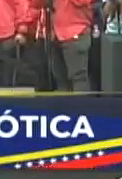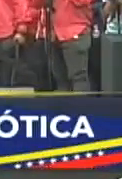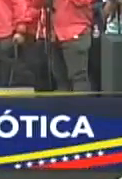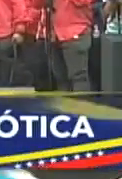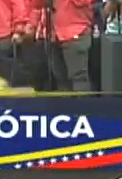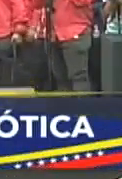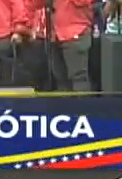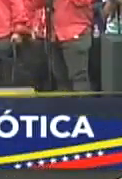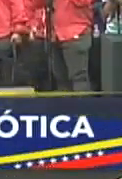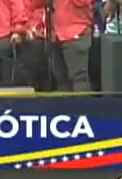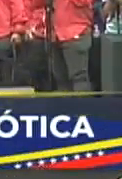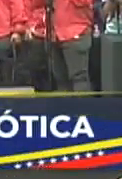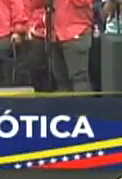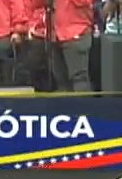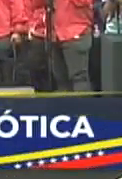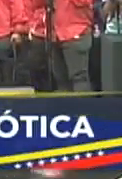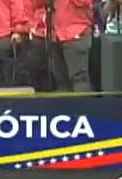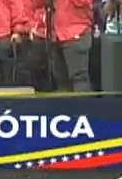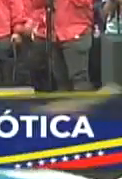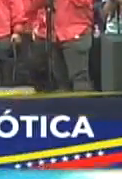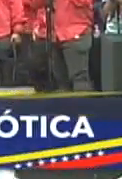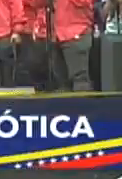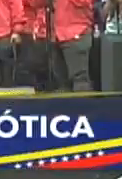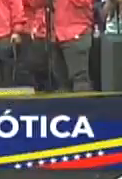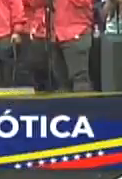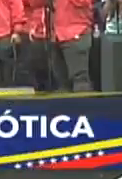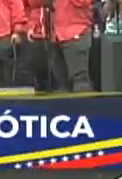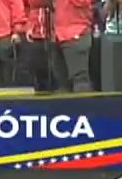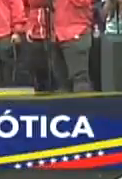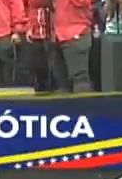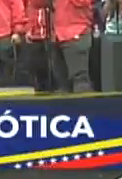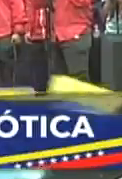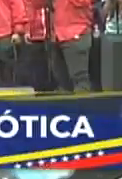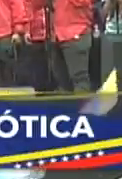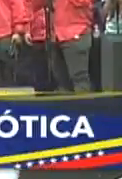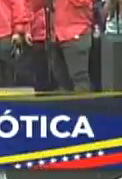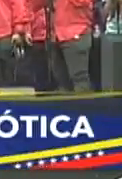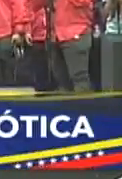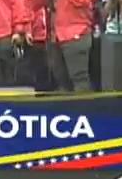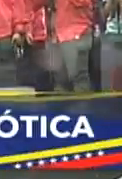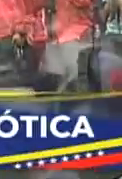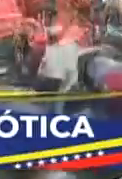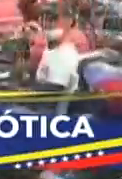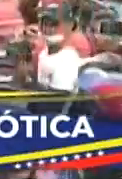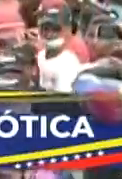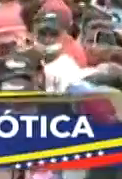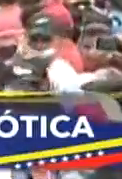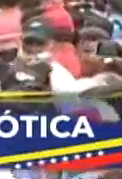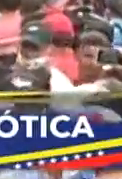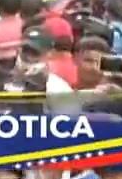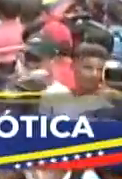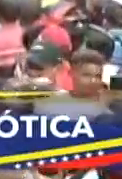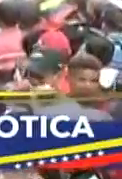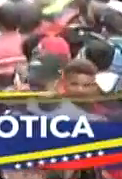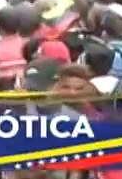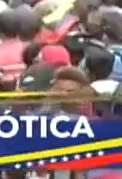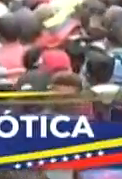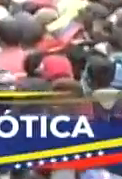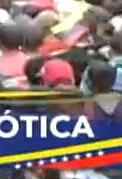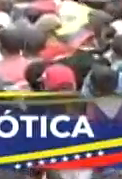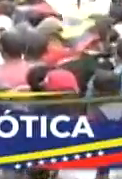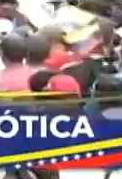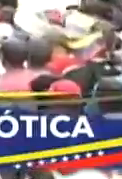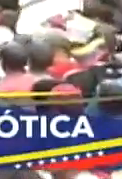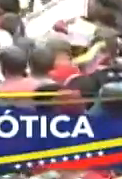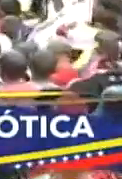la juventud cree en Venezuela y por eso estamos aquí, para defender lo que somos. Y defender lo que somos es